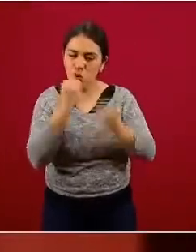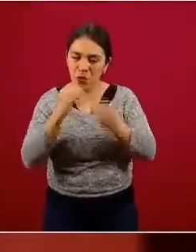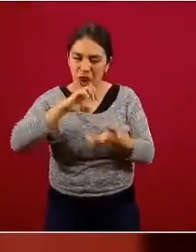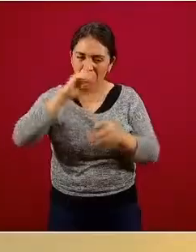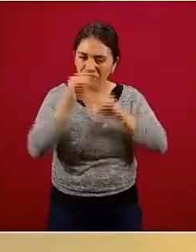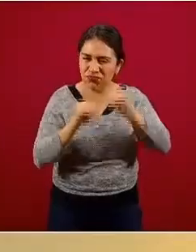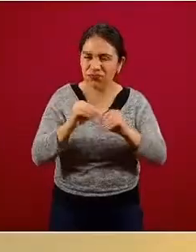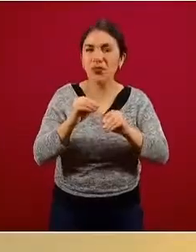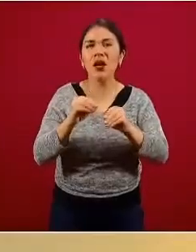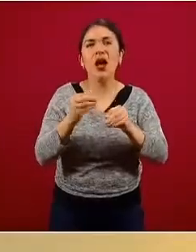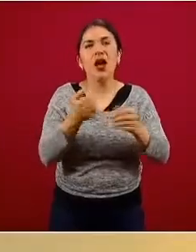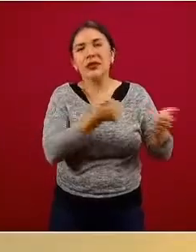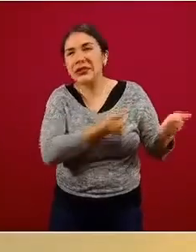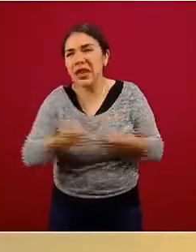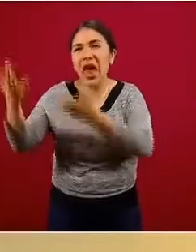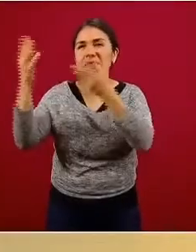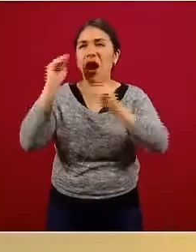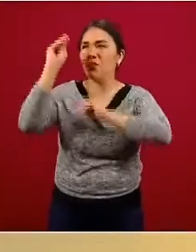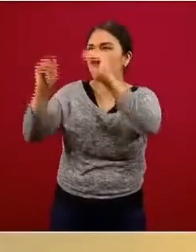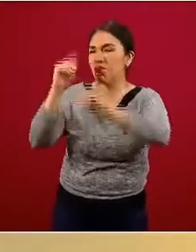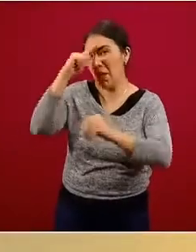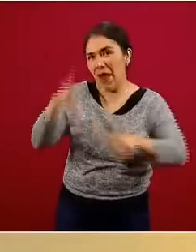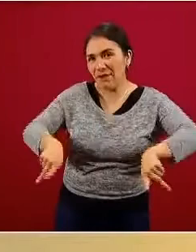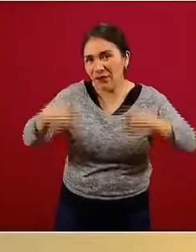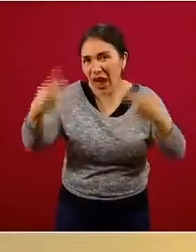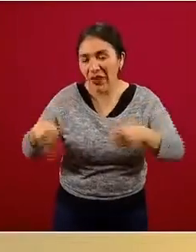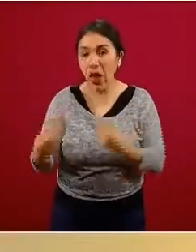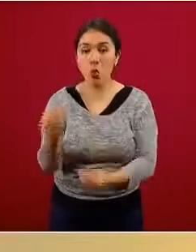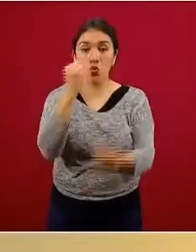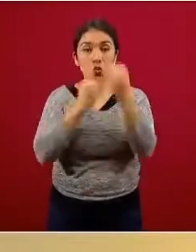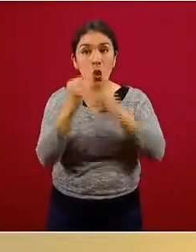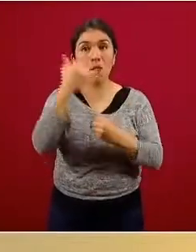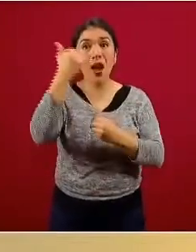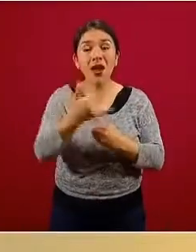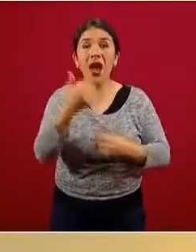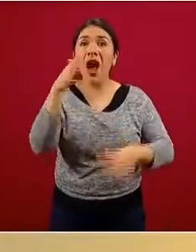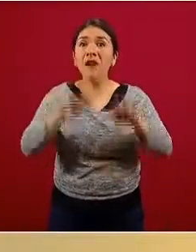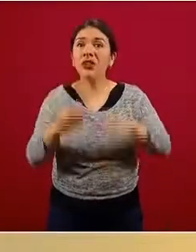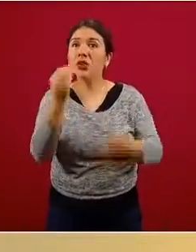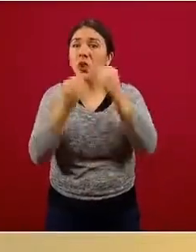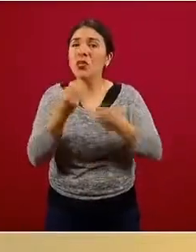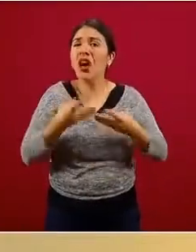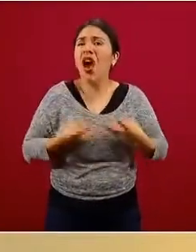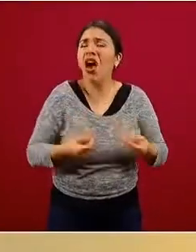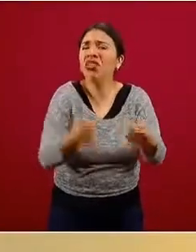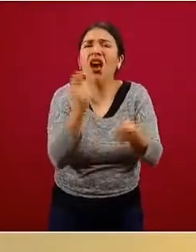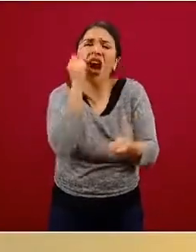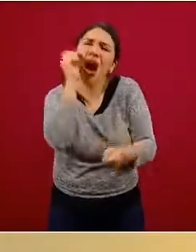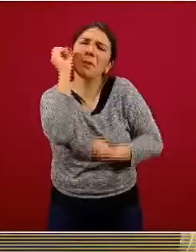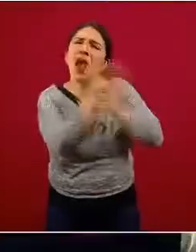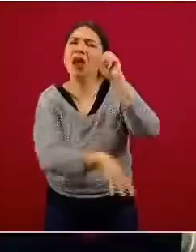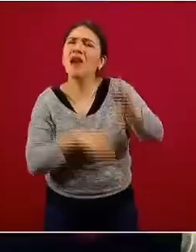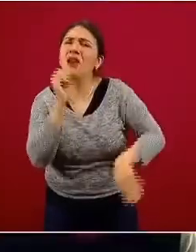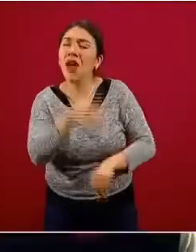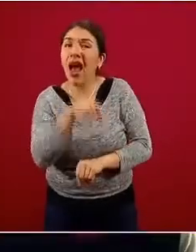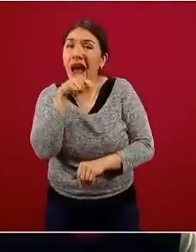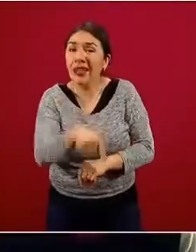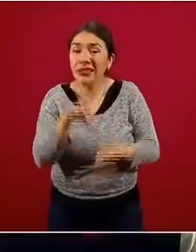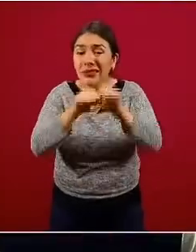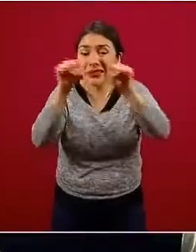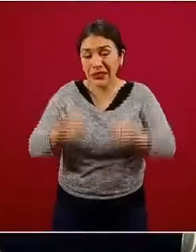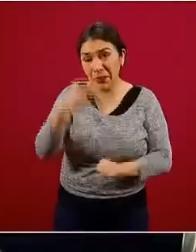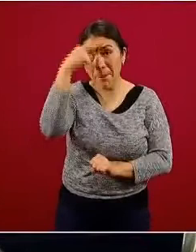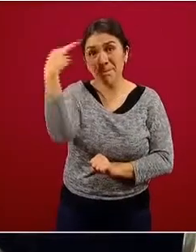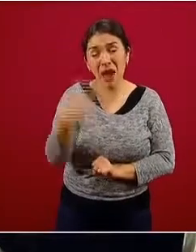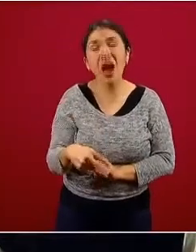transformación, el abasto y el consumo y el desperdicio de alimentos, este sistema alimentario